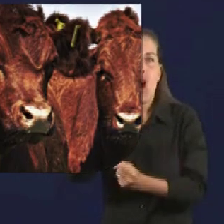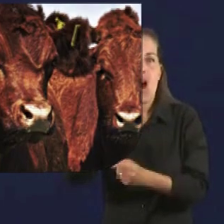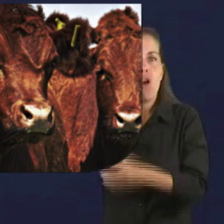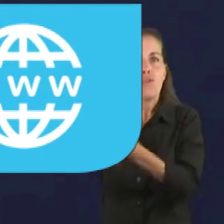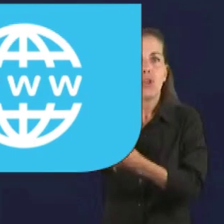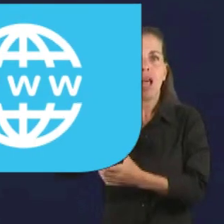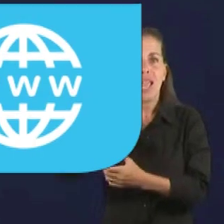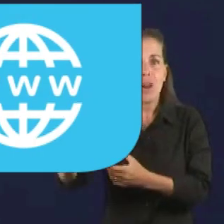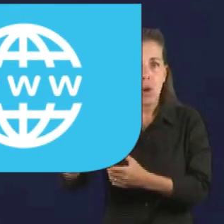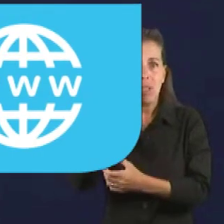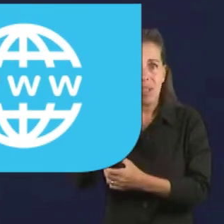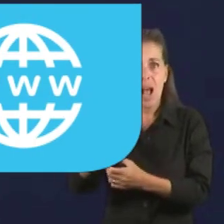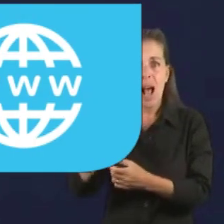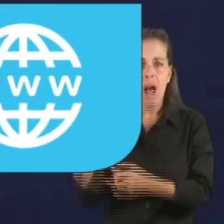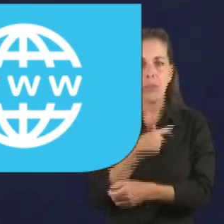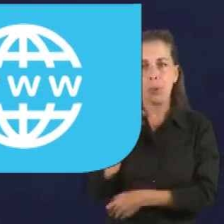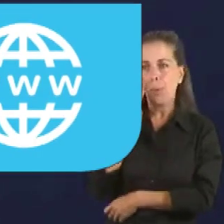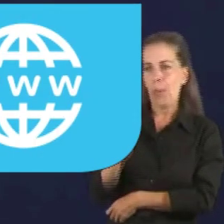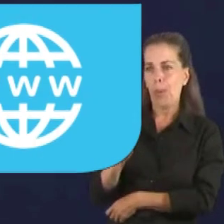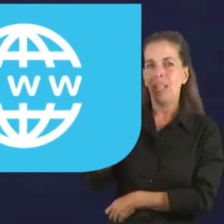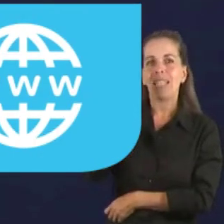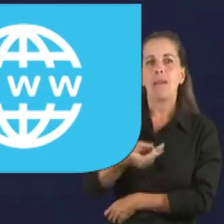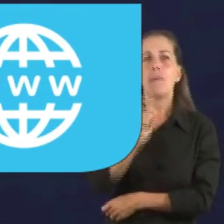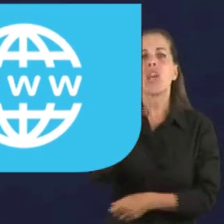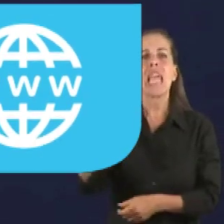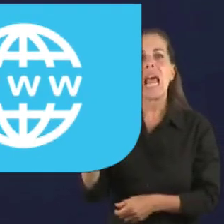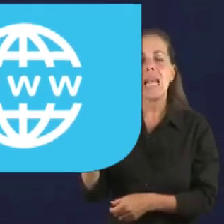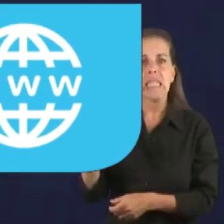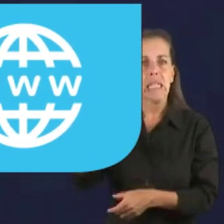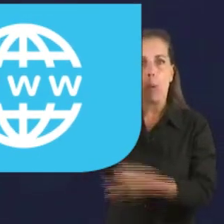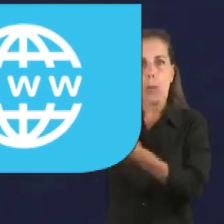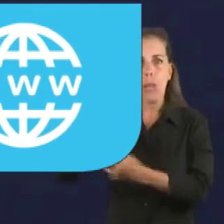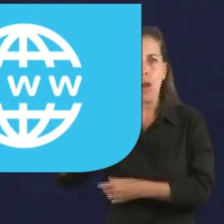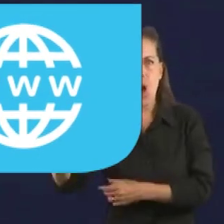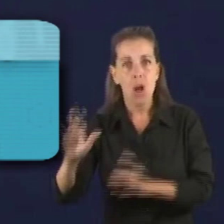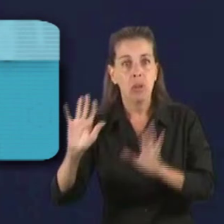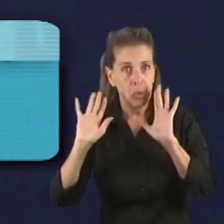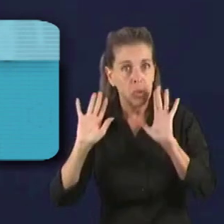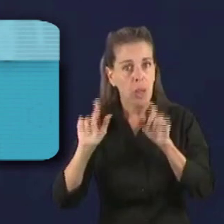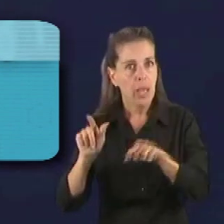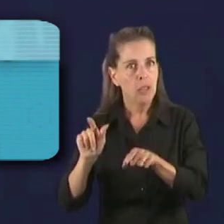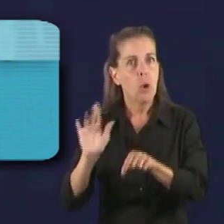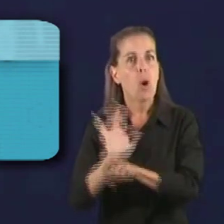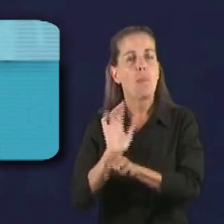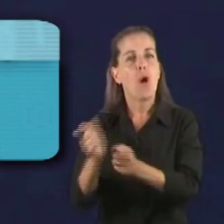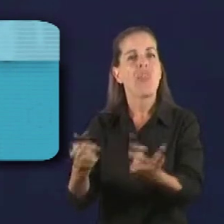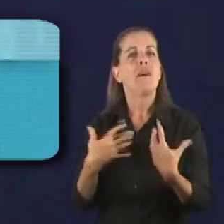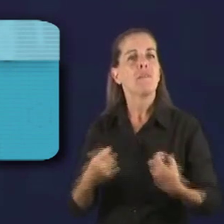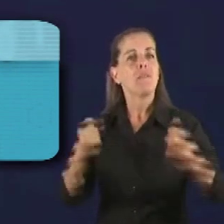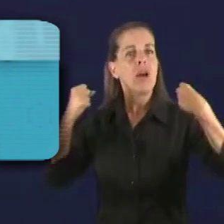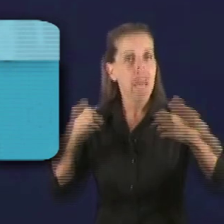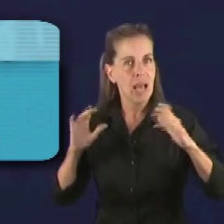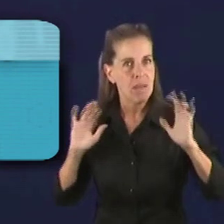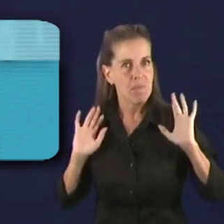el que hayan quedado expuestos quienes no acompañaron lo que la gente quería, nos parece que nos fortalece, lejos de